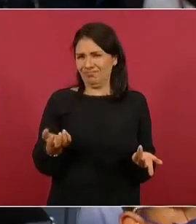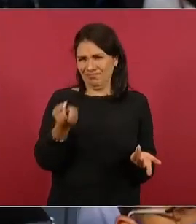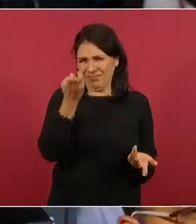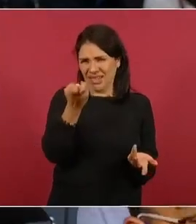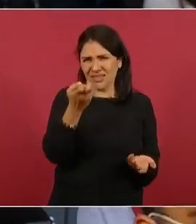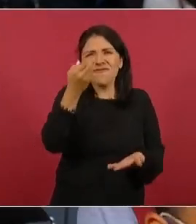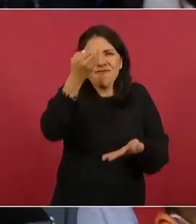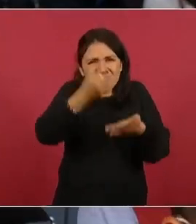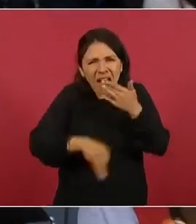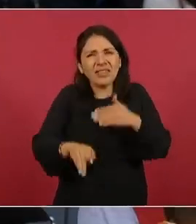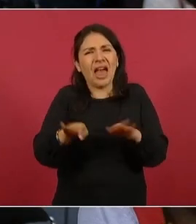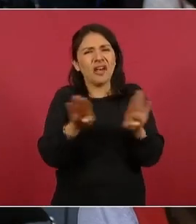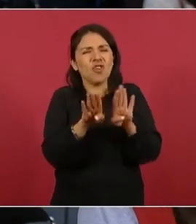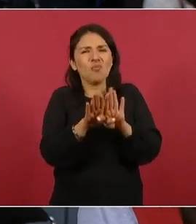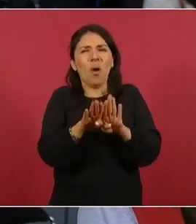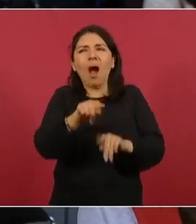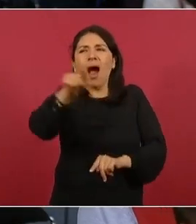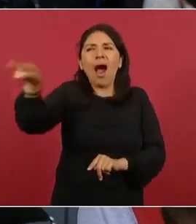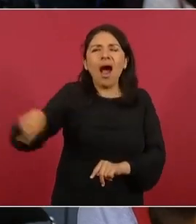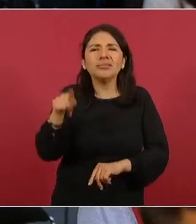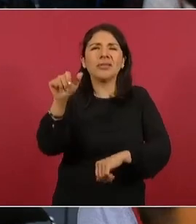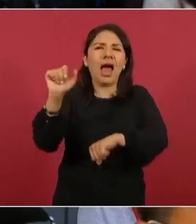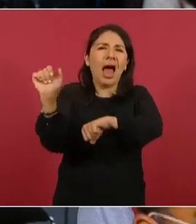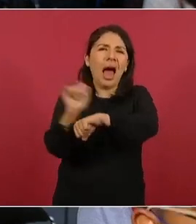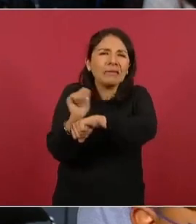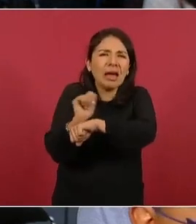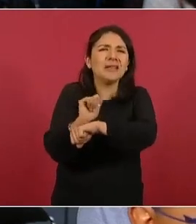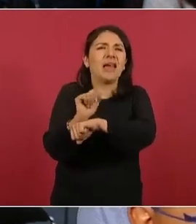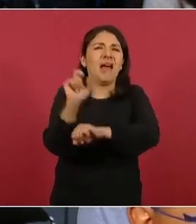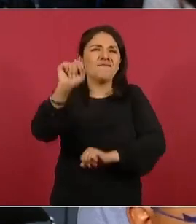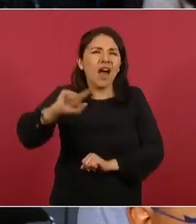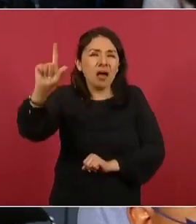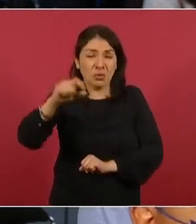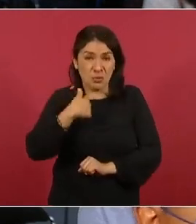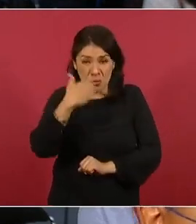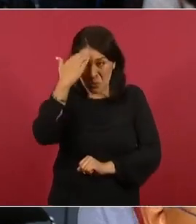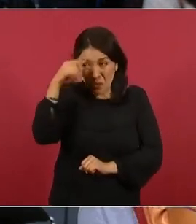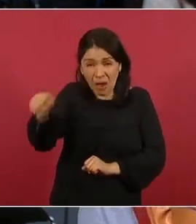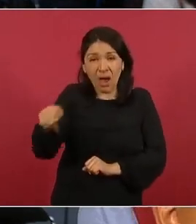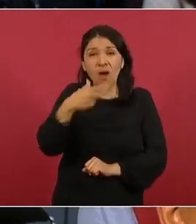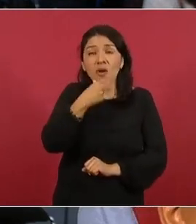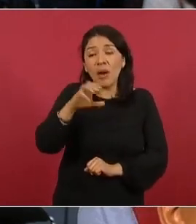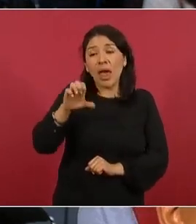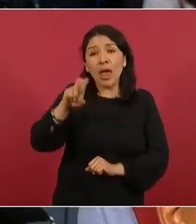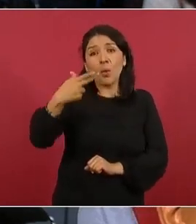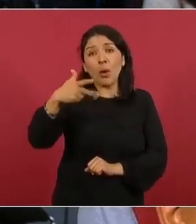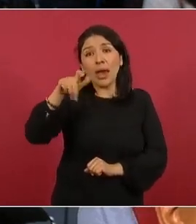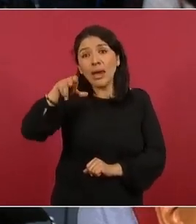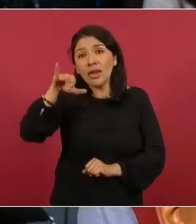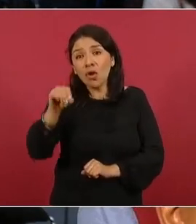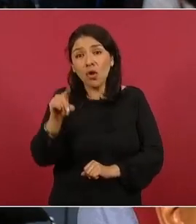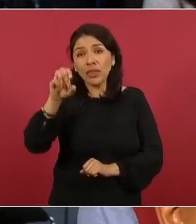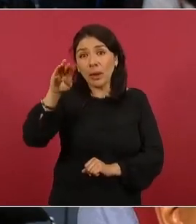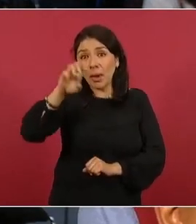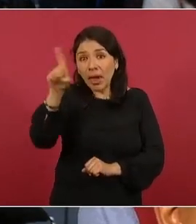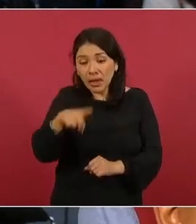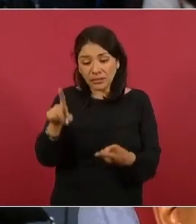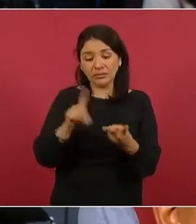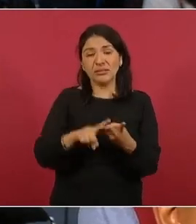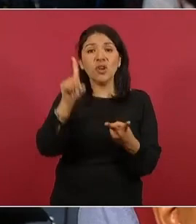decirles a estos, yo dudo que Eugenio Derbez o sea,